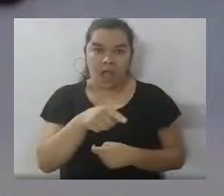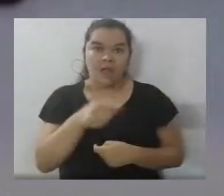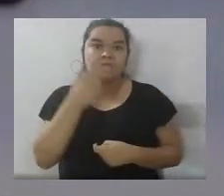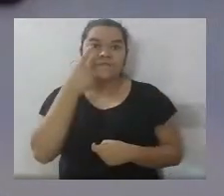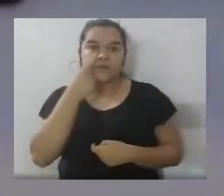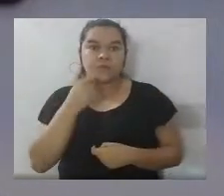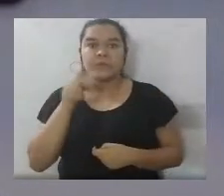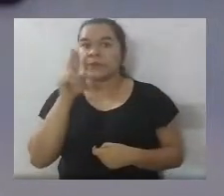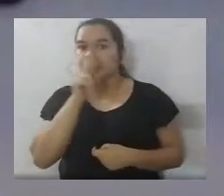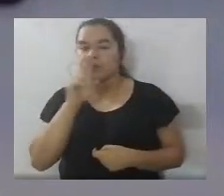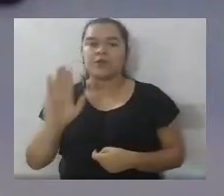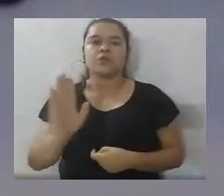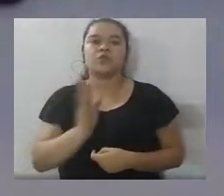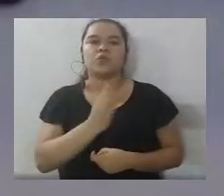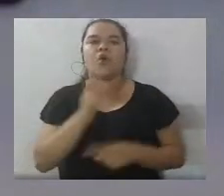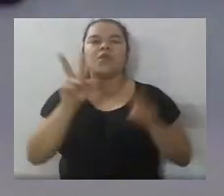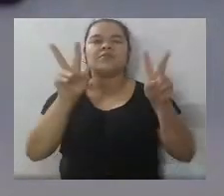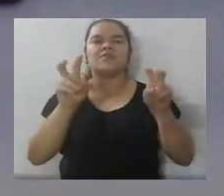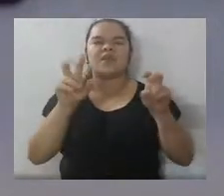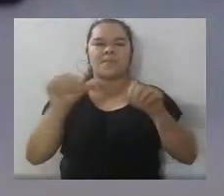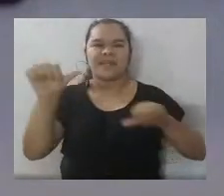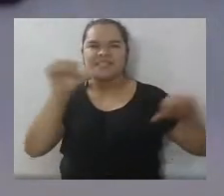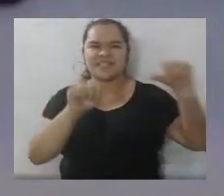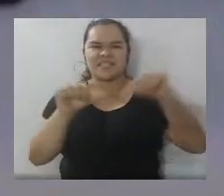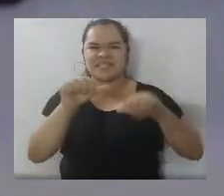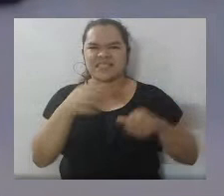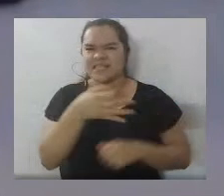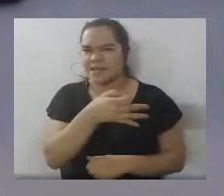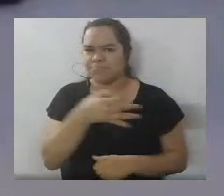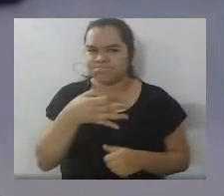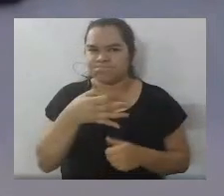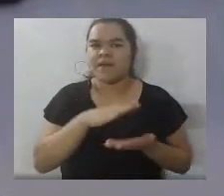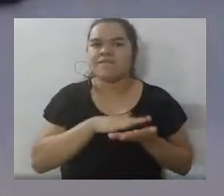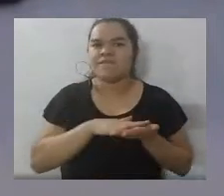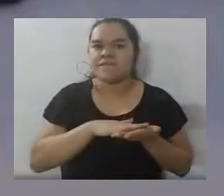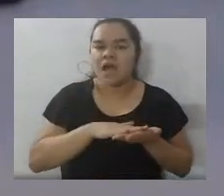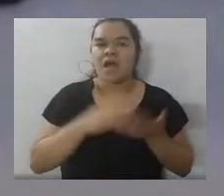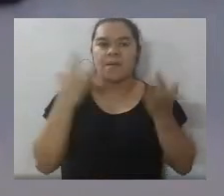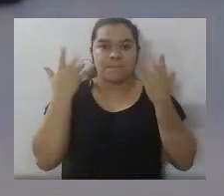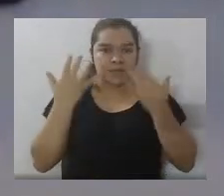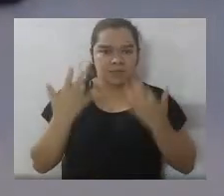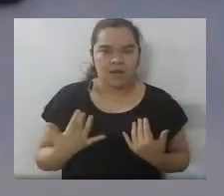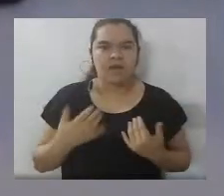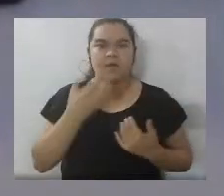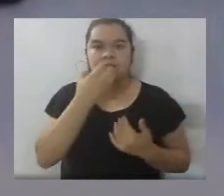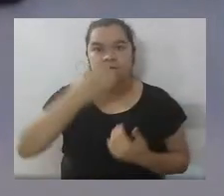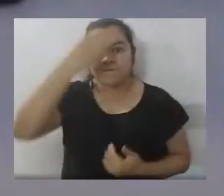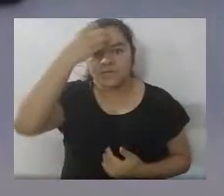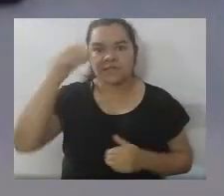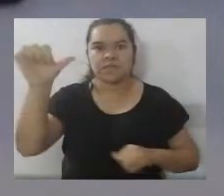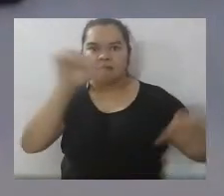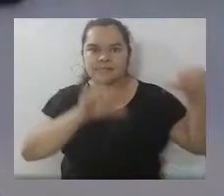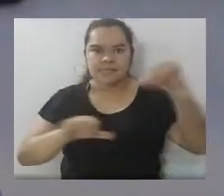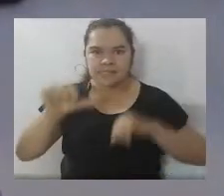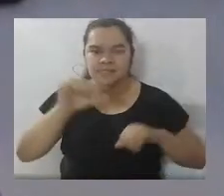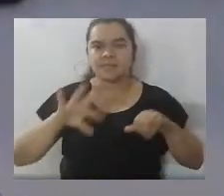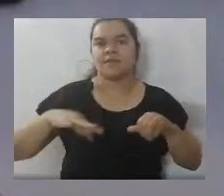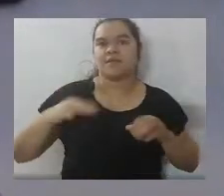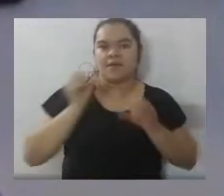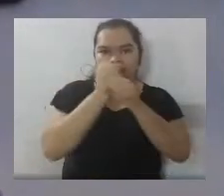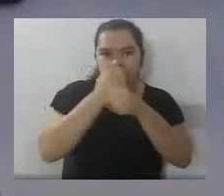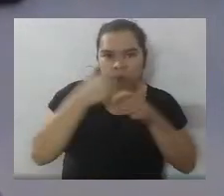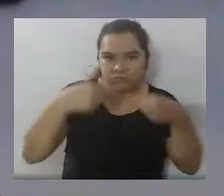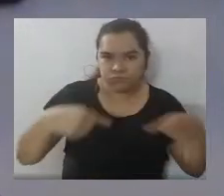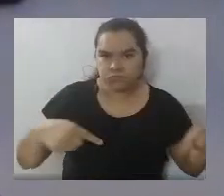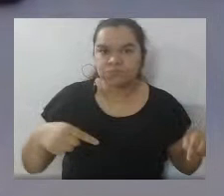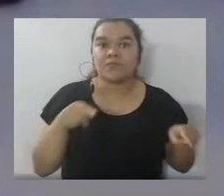la formación con las ciencias duras, las ciencias básicas, la matemática, la física, la química, la biología, y para